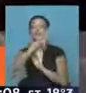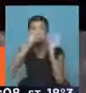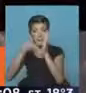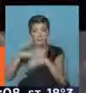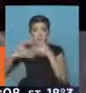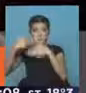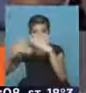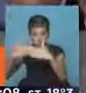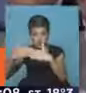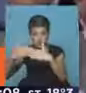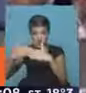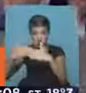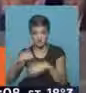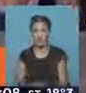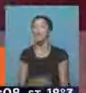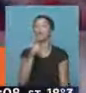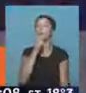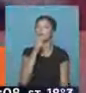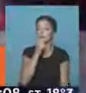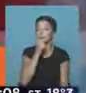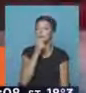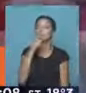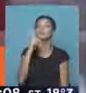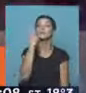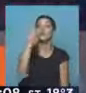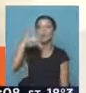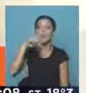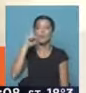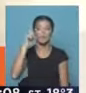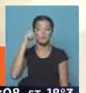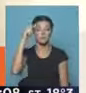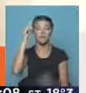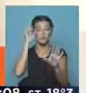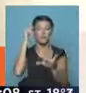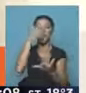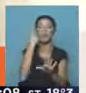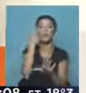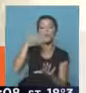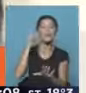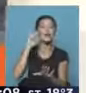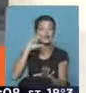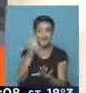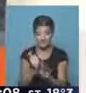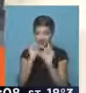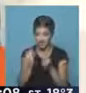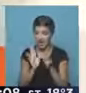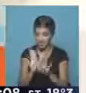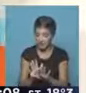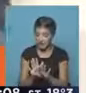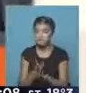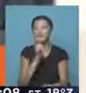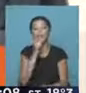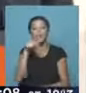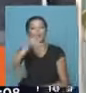está asentada en el gobierno, como por ejemplo en Hungría, y esto obedece al hecho de que tanto liberales